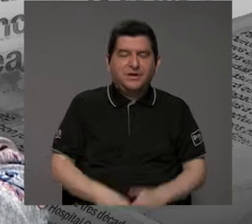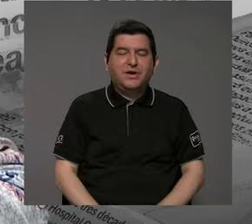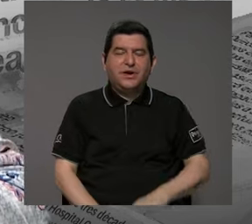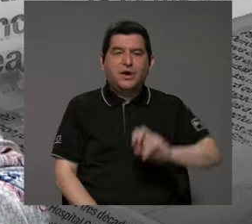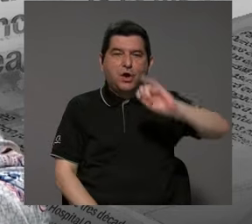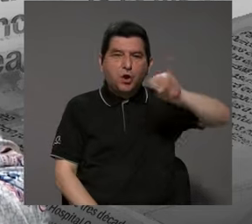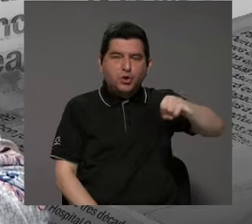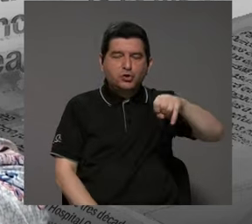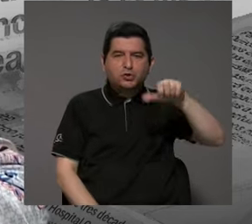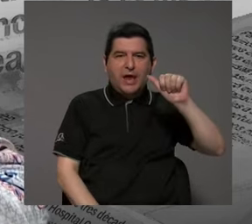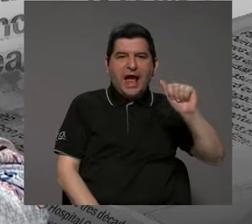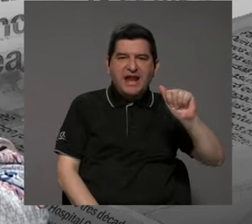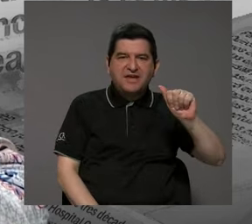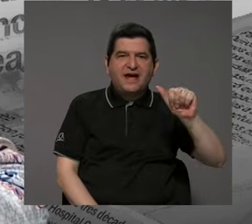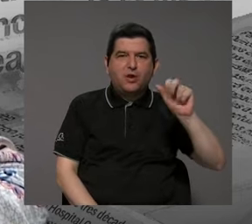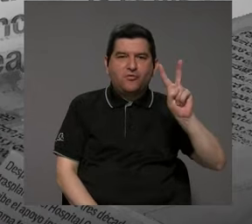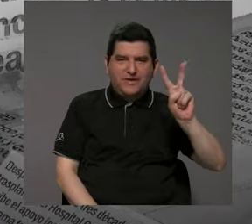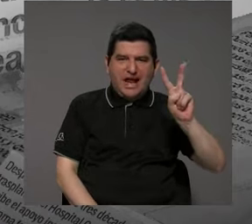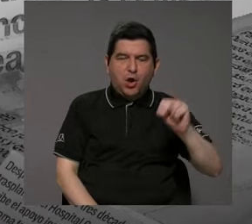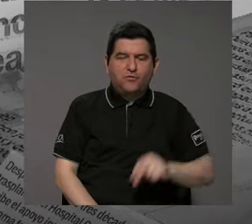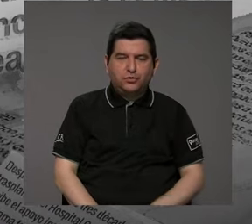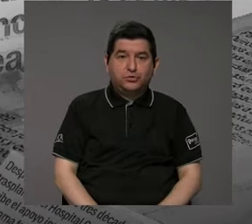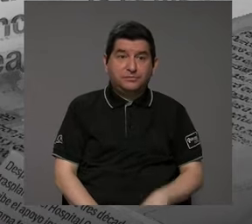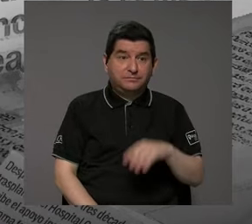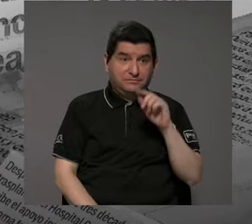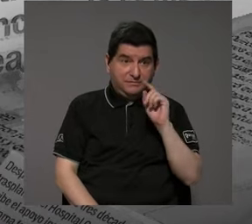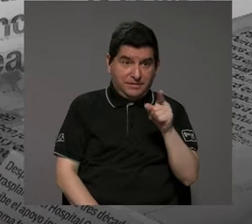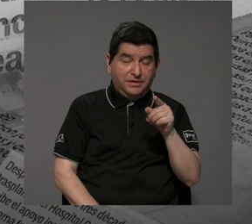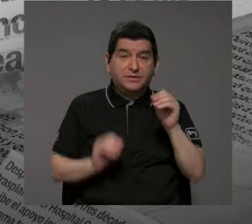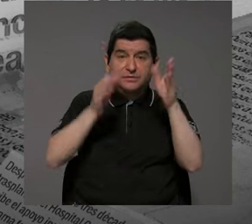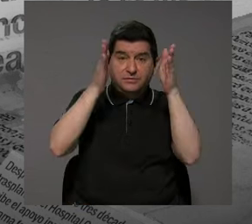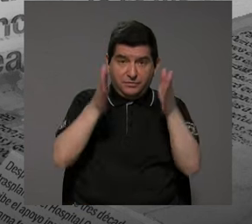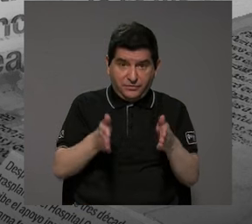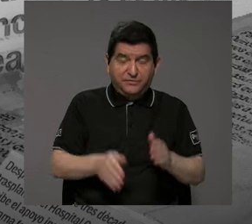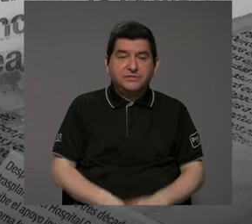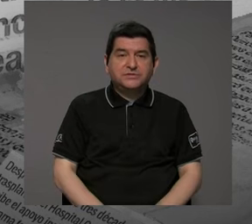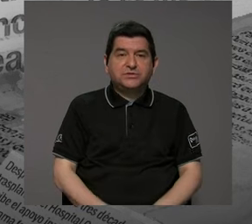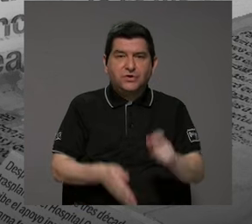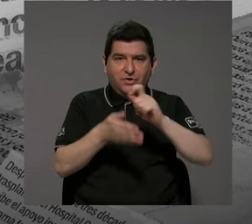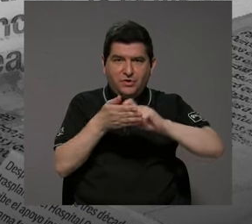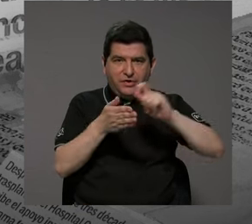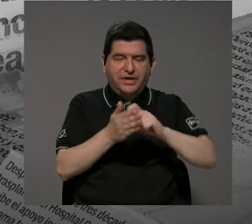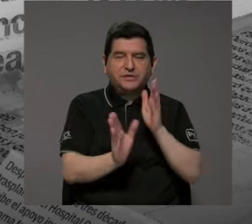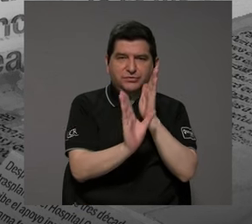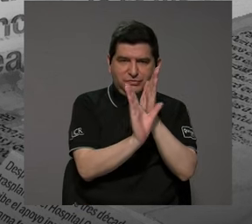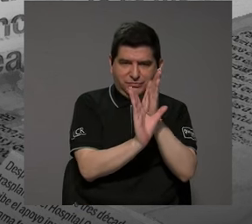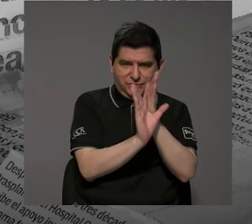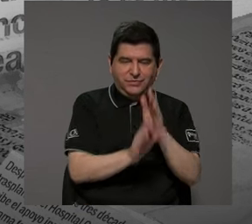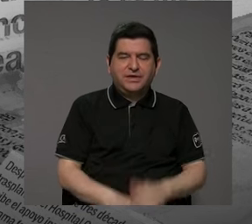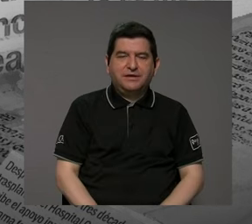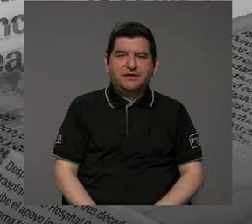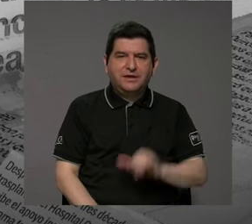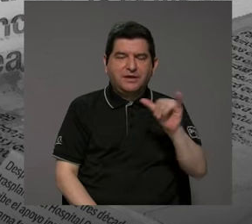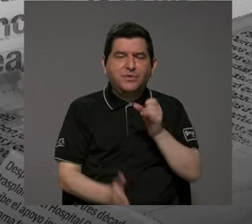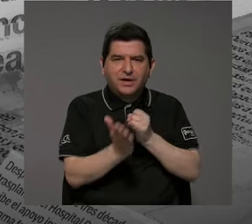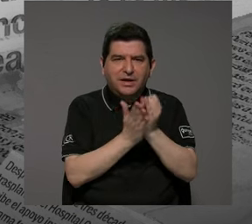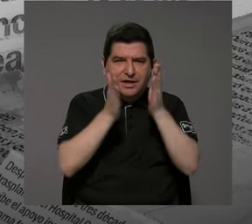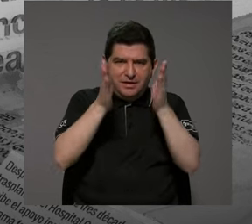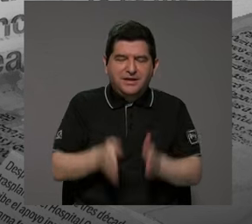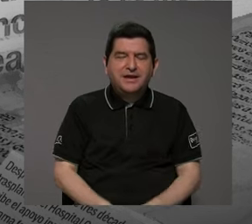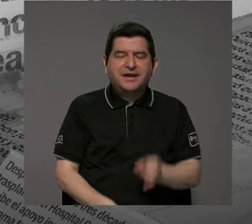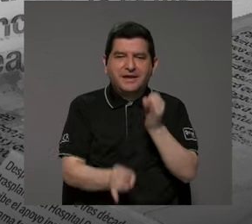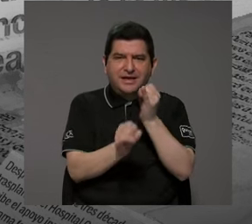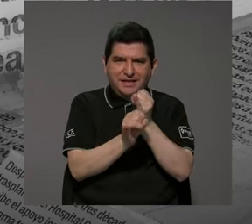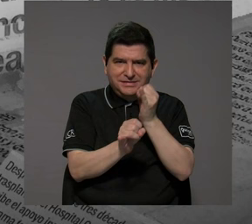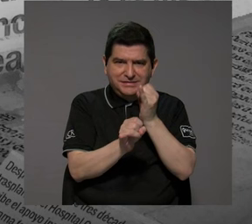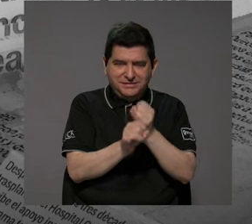Josué Arévalo Villalobos él es eh profesor de la escuela de psicología y también investigador del